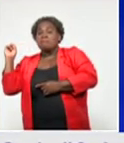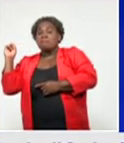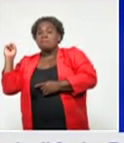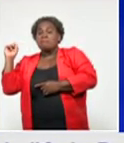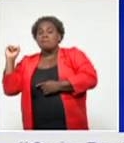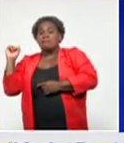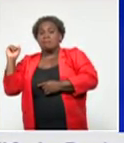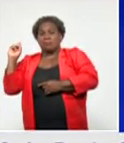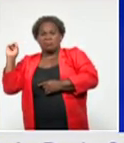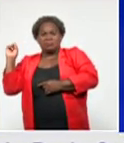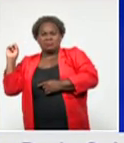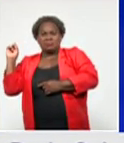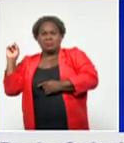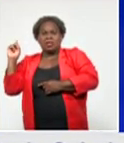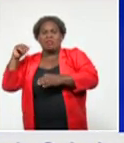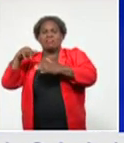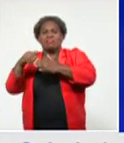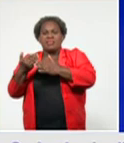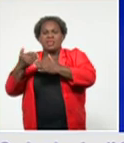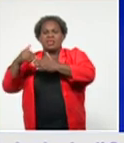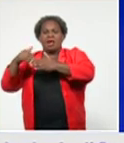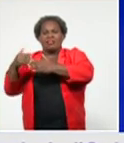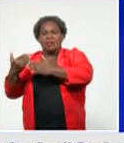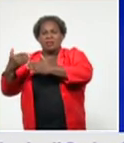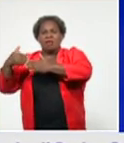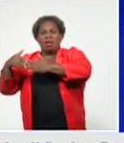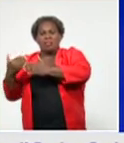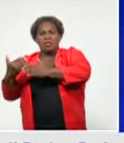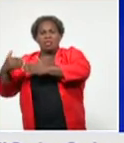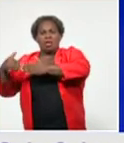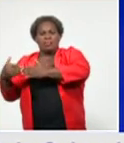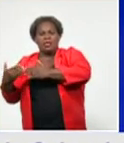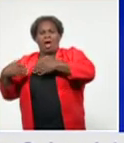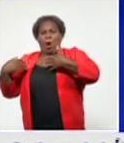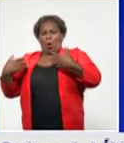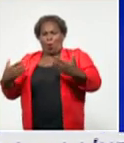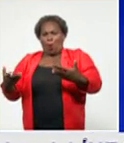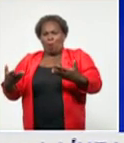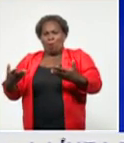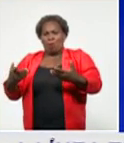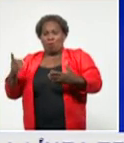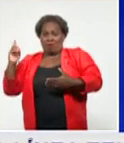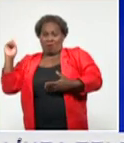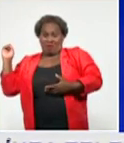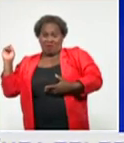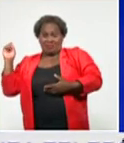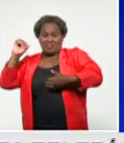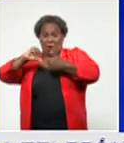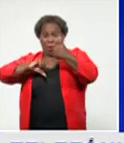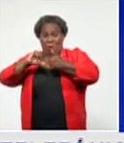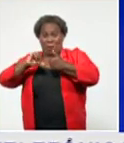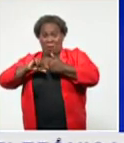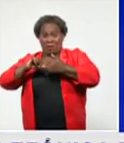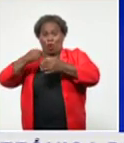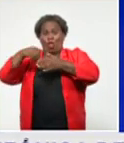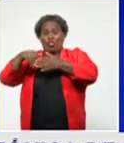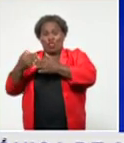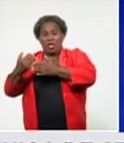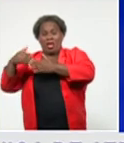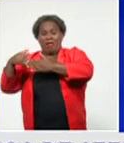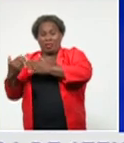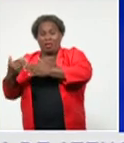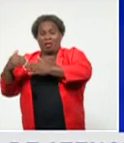es por días, ese comportamiento es por día, y ahí está hasta el día